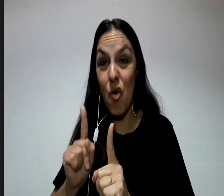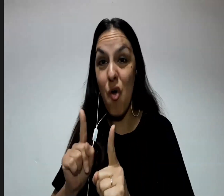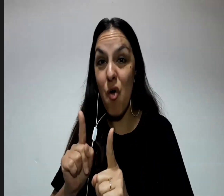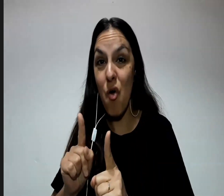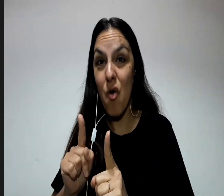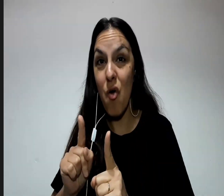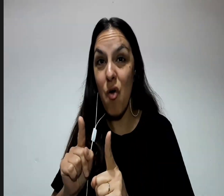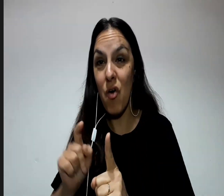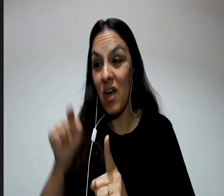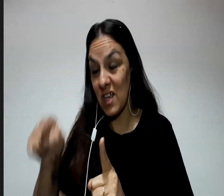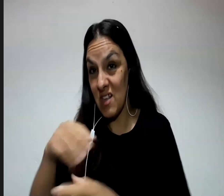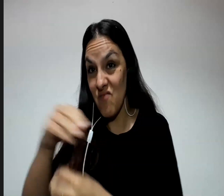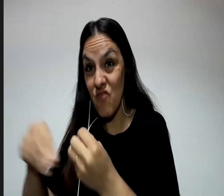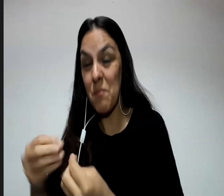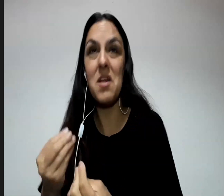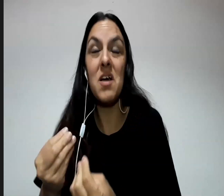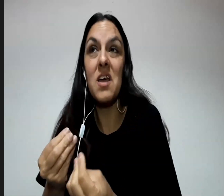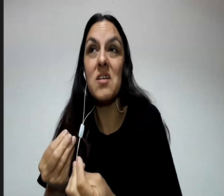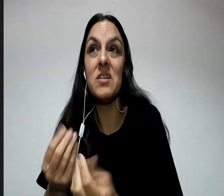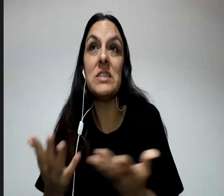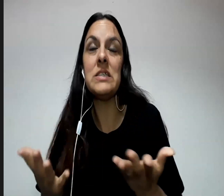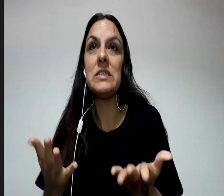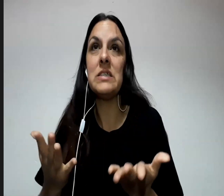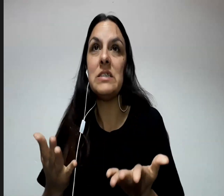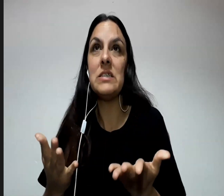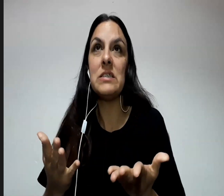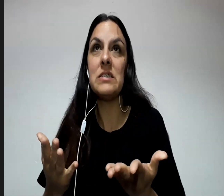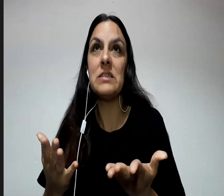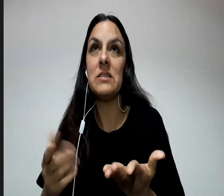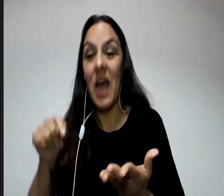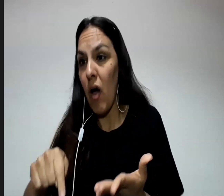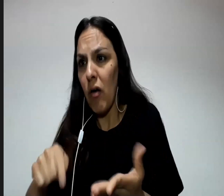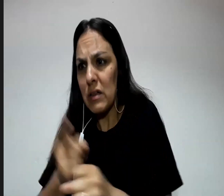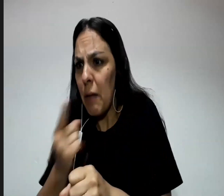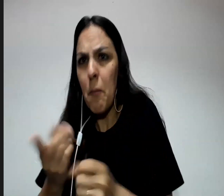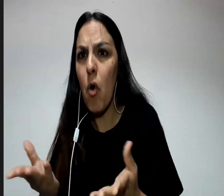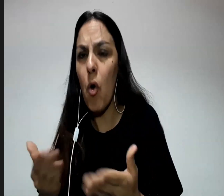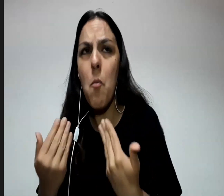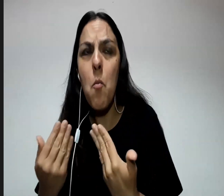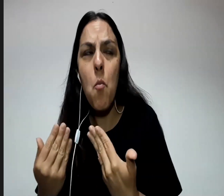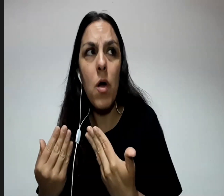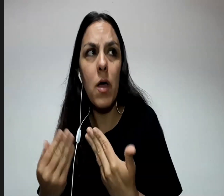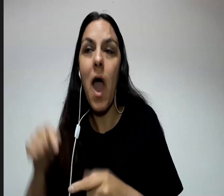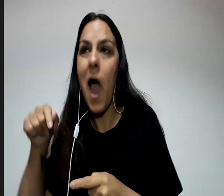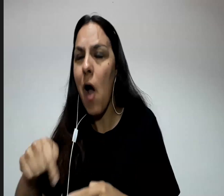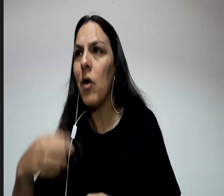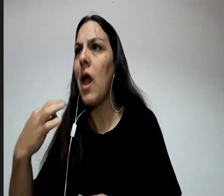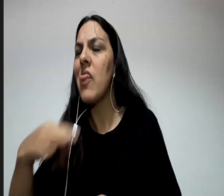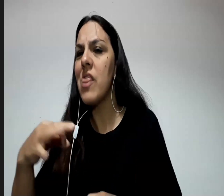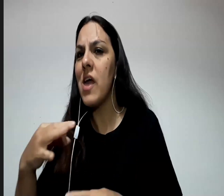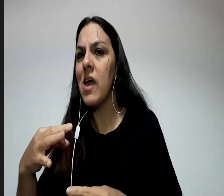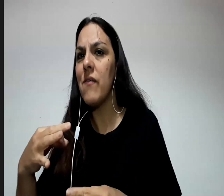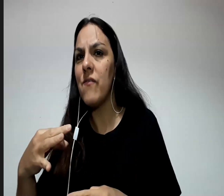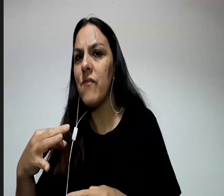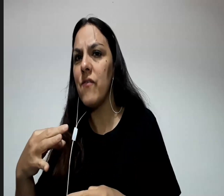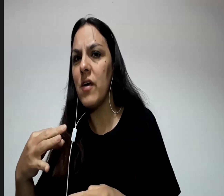hacer? Digo, ¿qué podían hacer? Porque ahora tampoco lo pueden hacer. Ahora tienen que ingresar a la Comisión Nacional